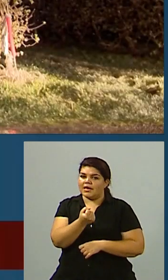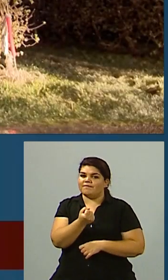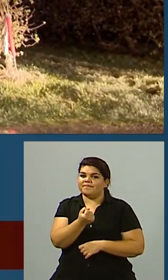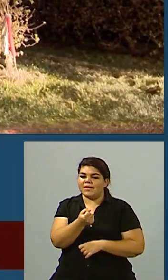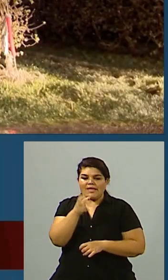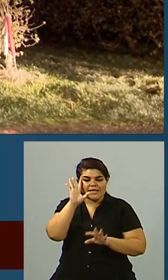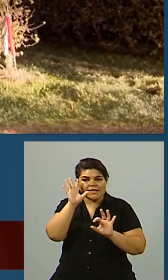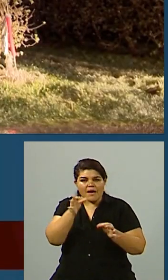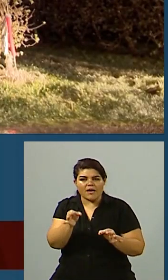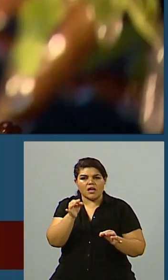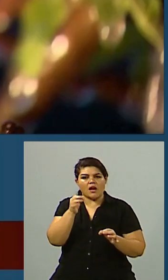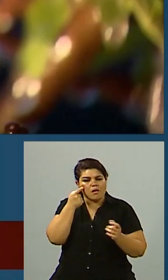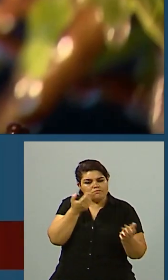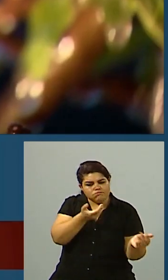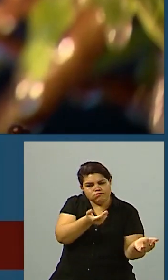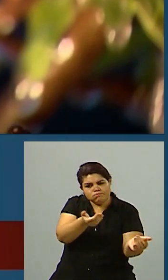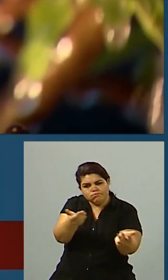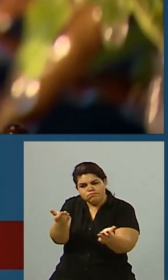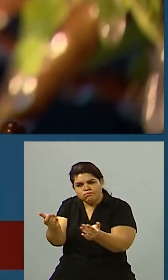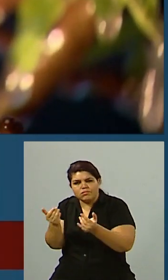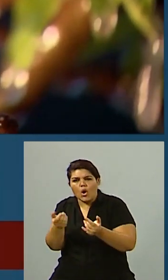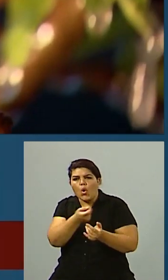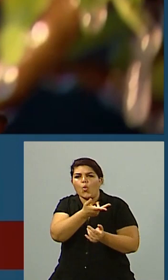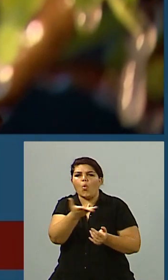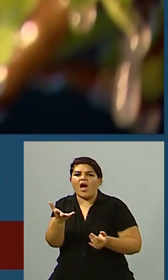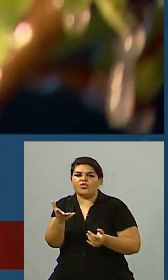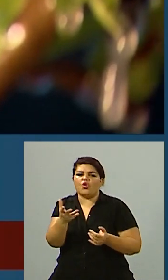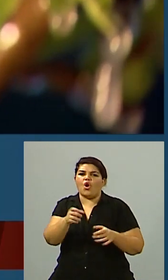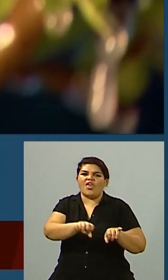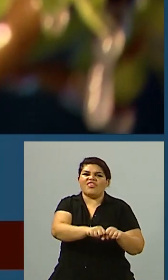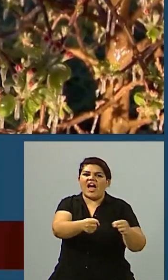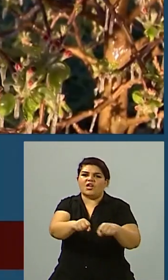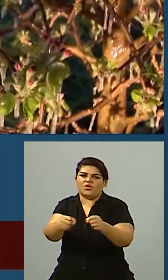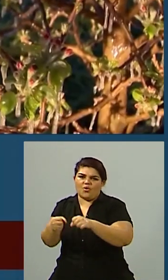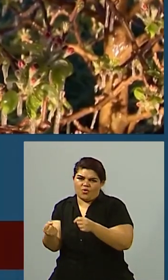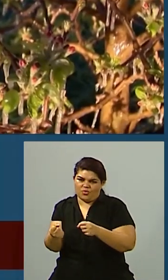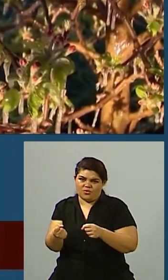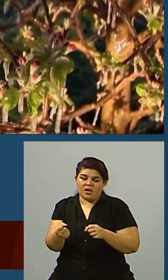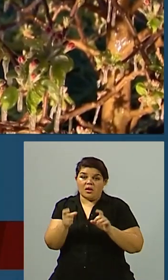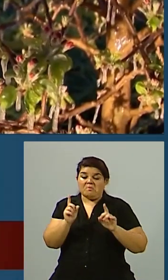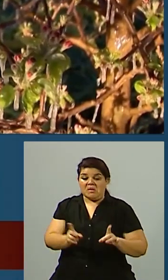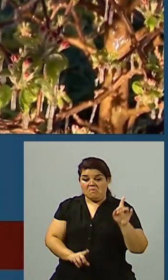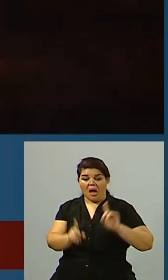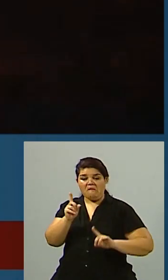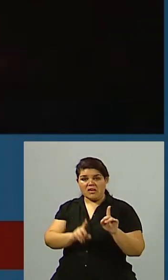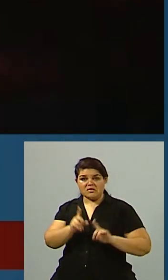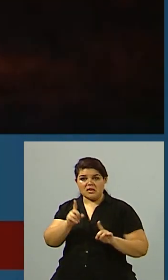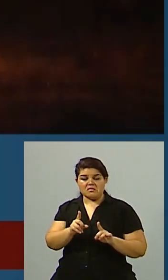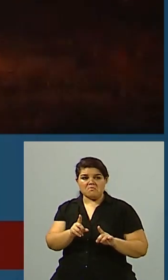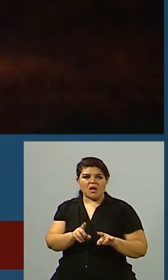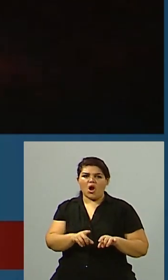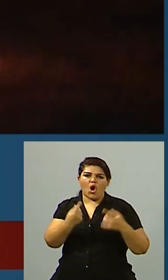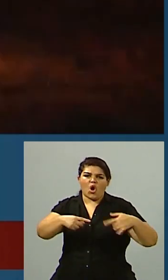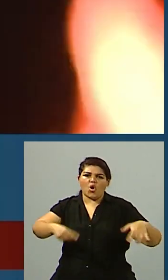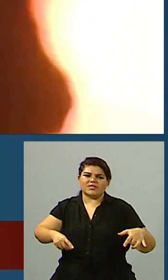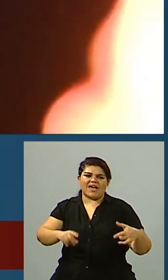podido recoger en las opiniones de los productores es la preocupación por aquel daño oculto, más que se pueda ver por este fenómeno,